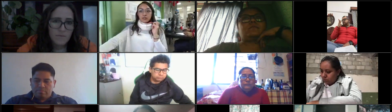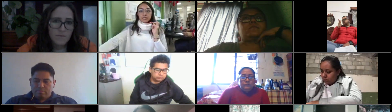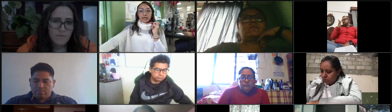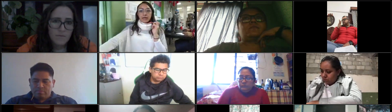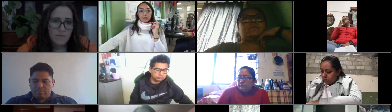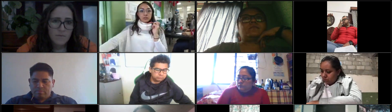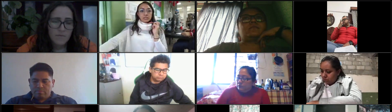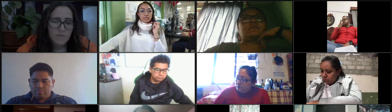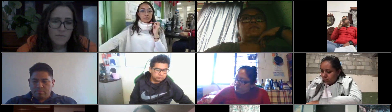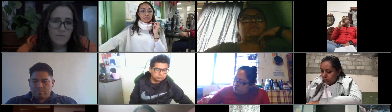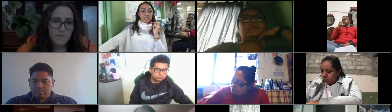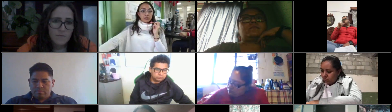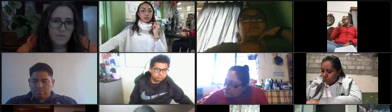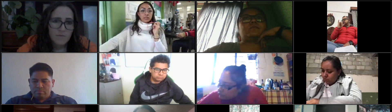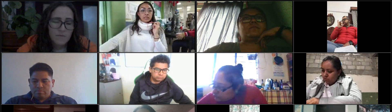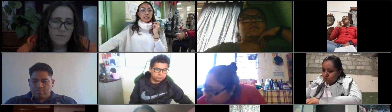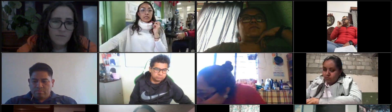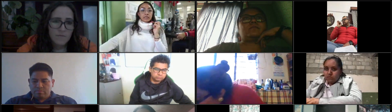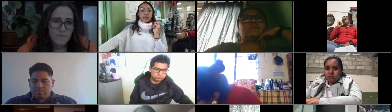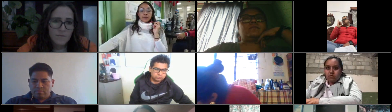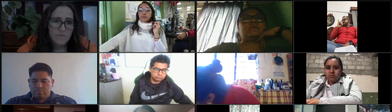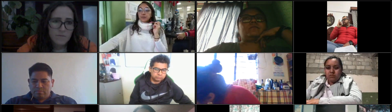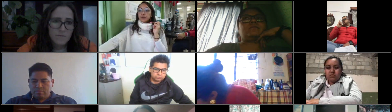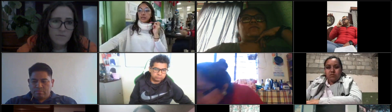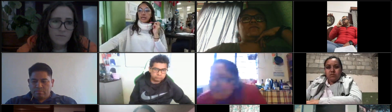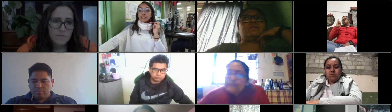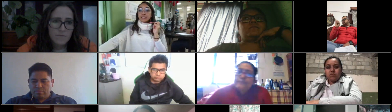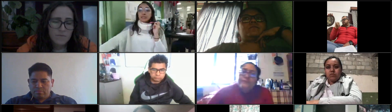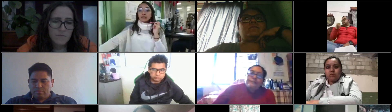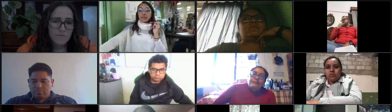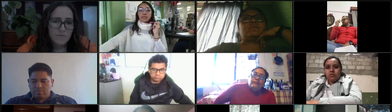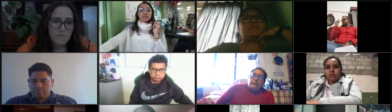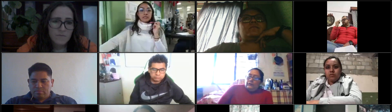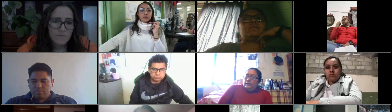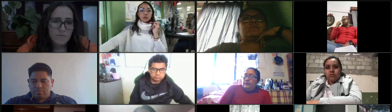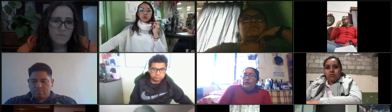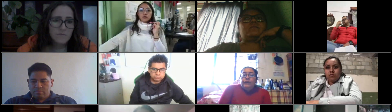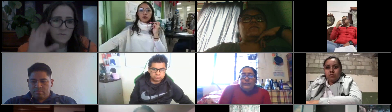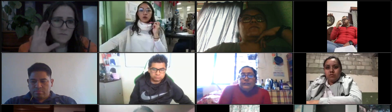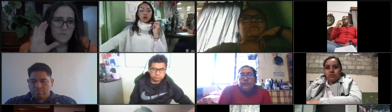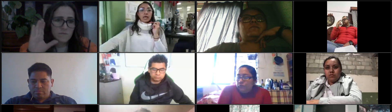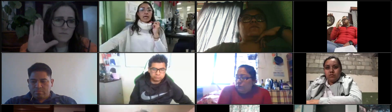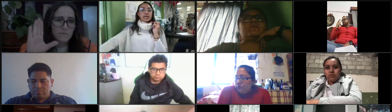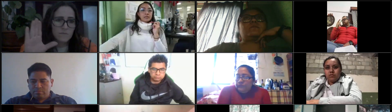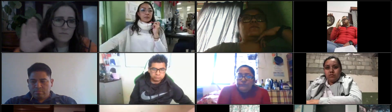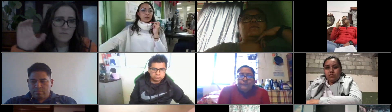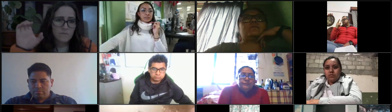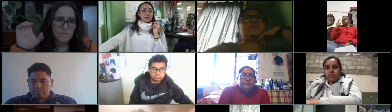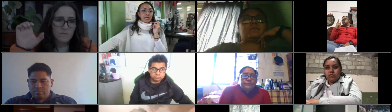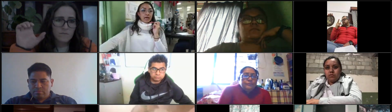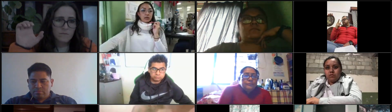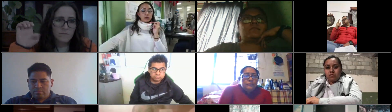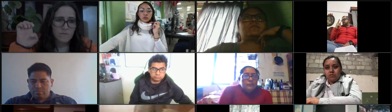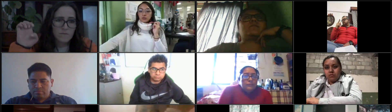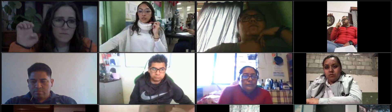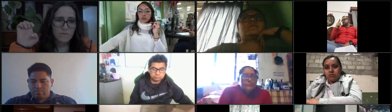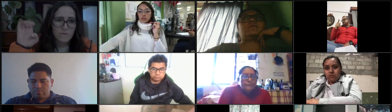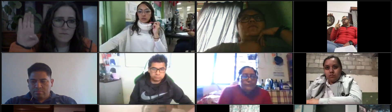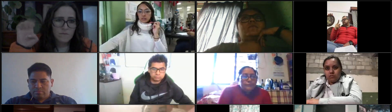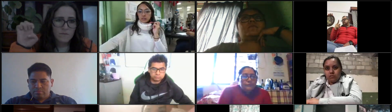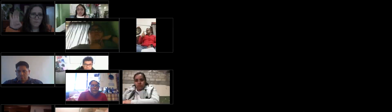abecedario que vamos a estar repasando, y esta semana sí tenemos un foro. La semana pasada